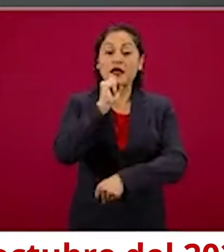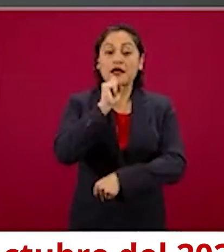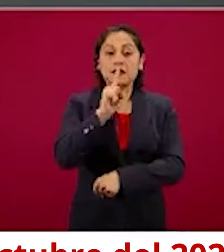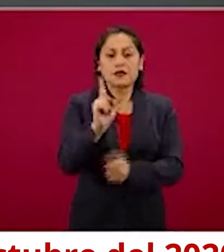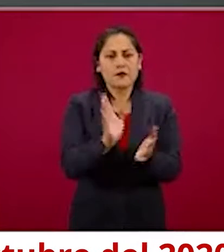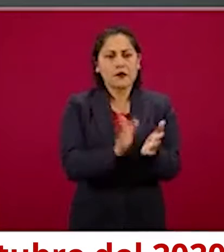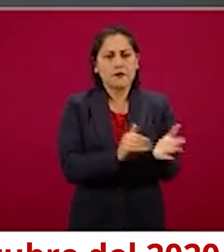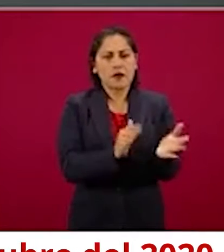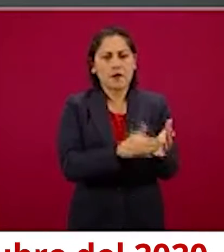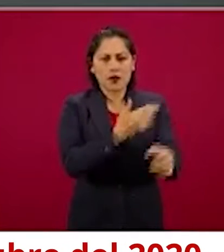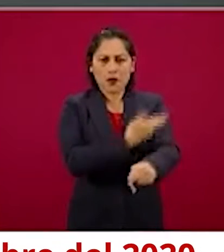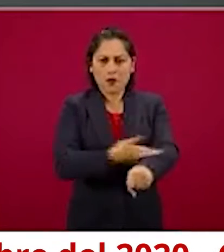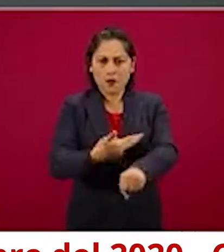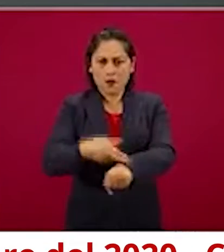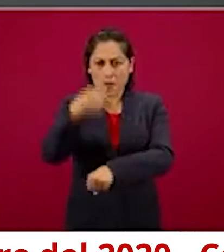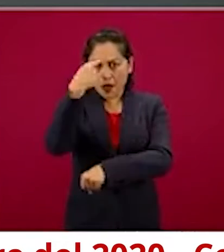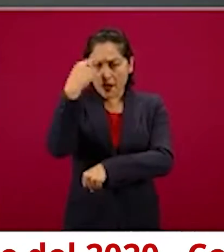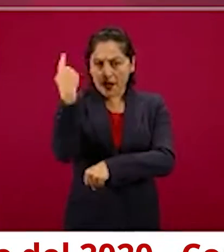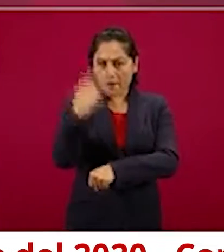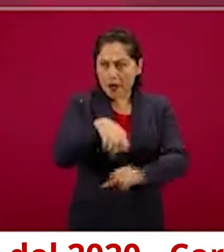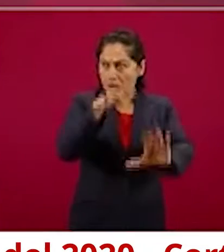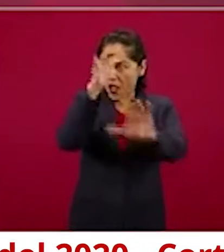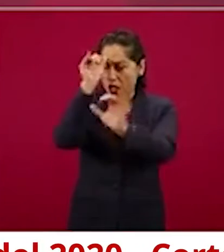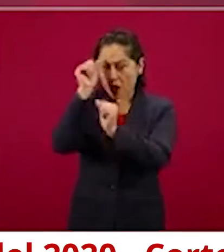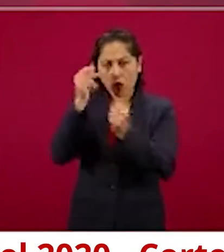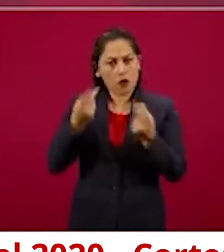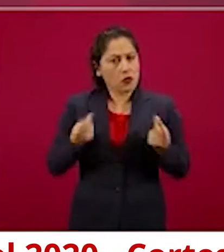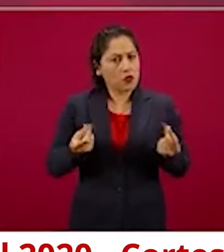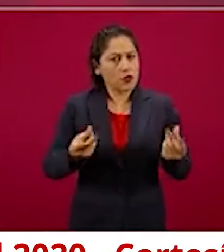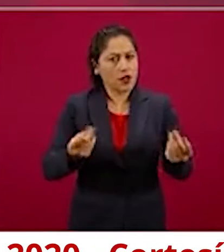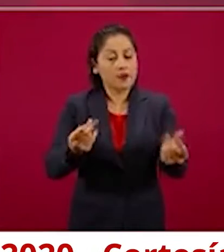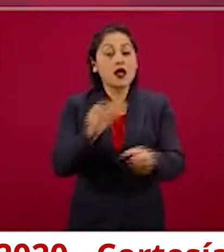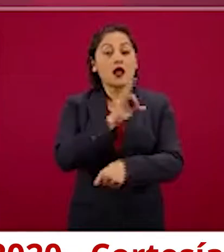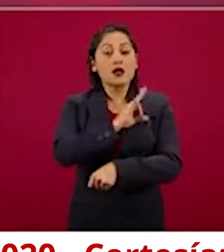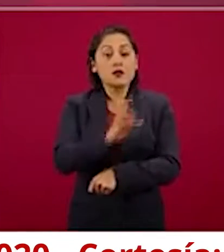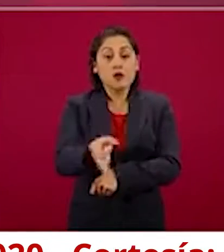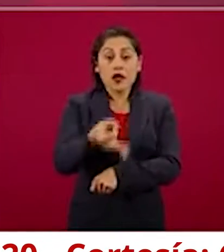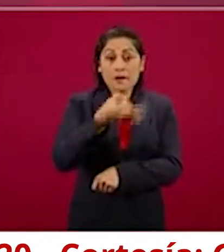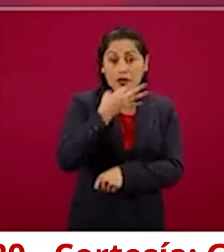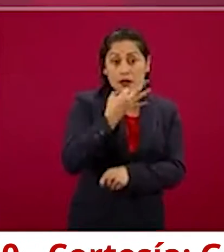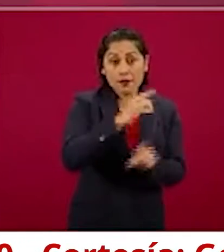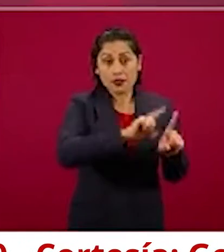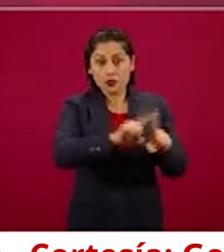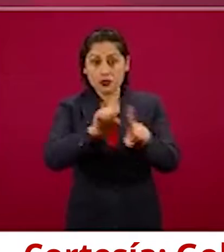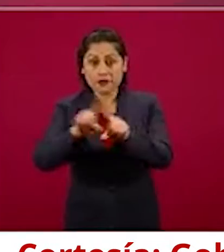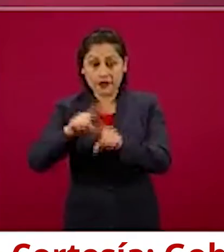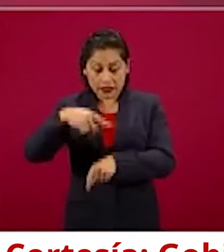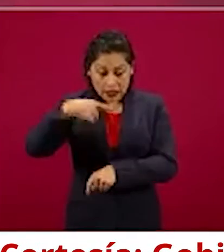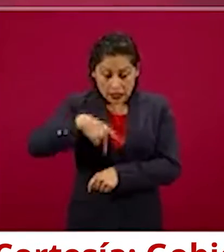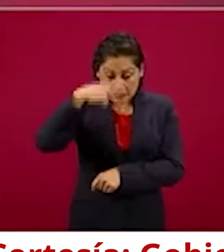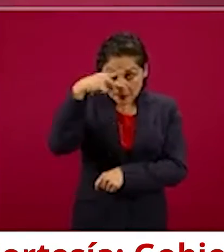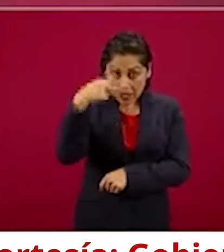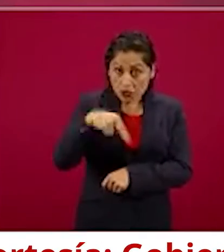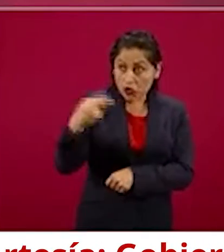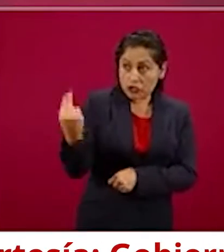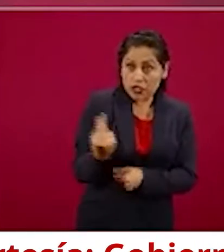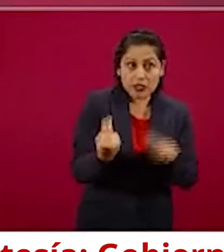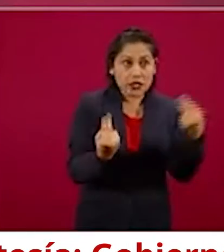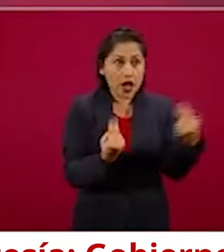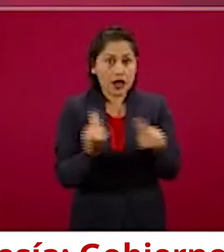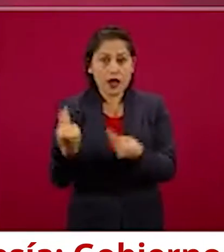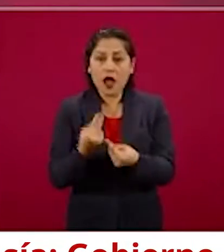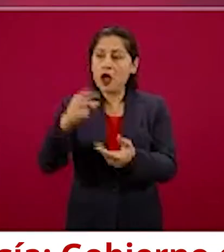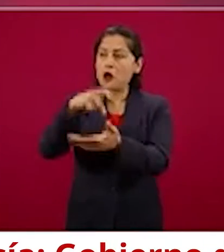estos acuerdos de equivalencia se puedan dar y se puedan importar todos los medicamentos que requiere el país para su